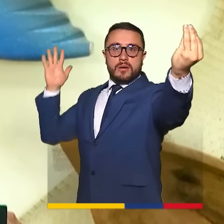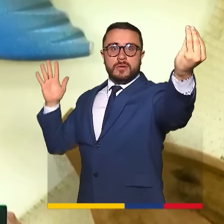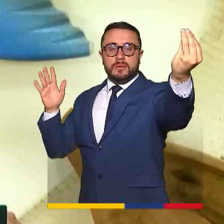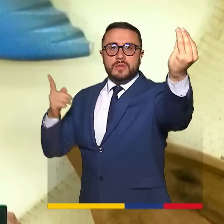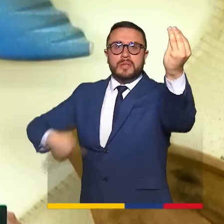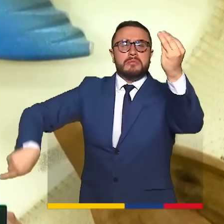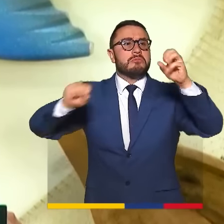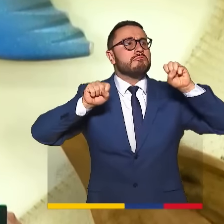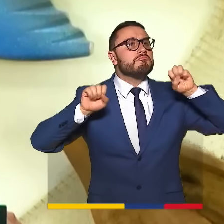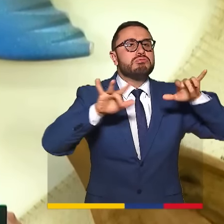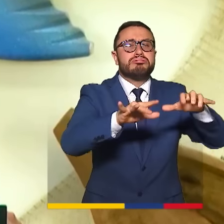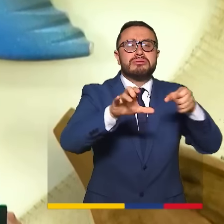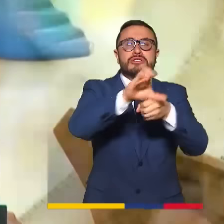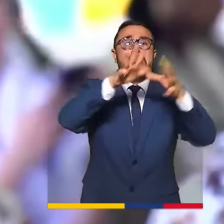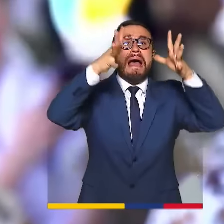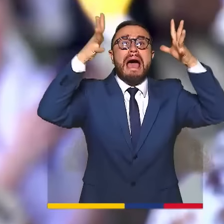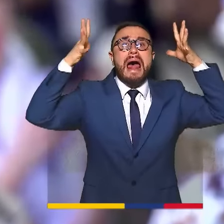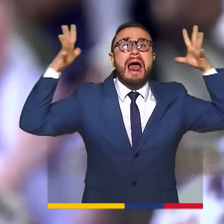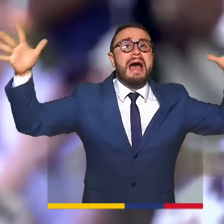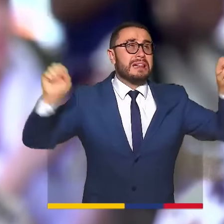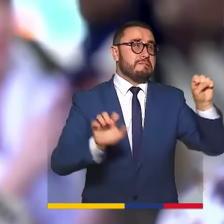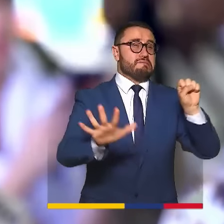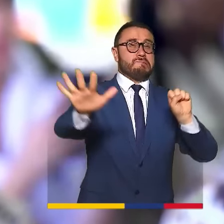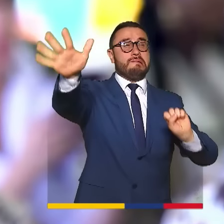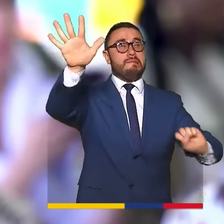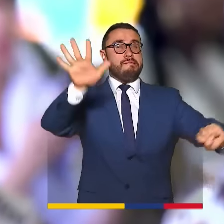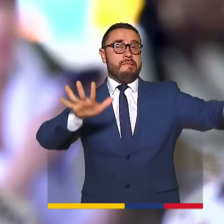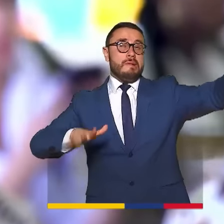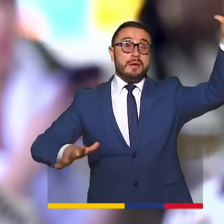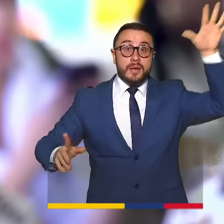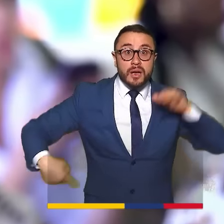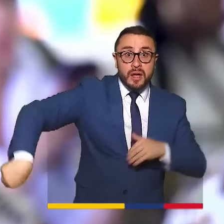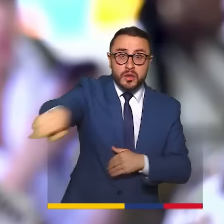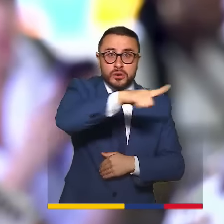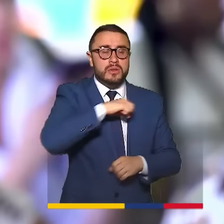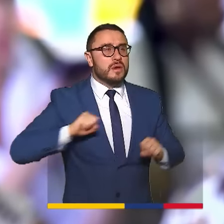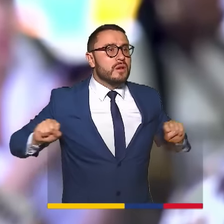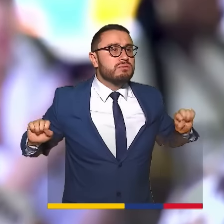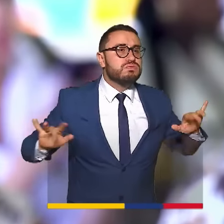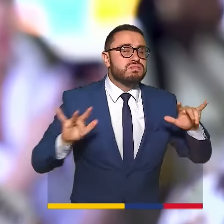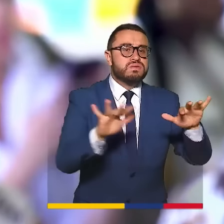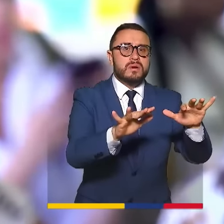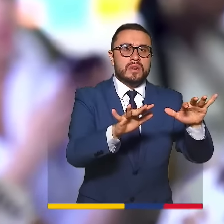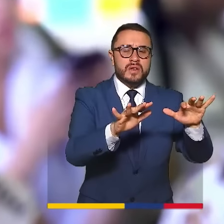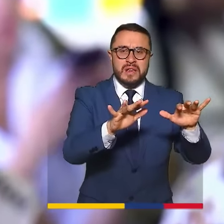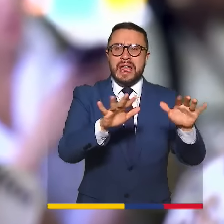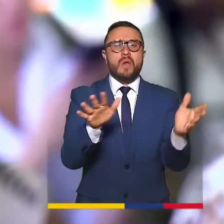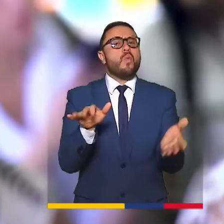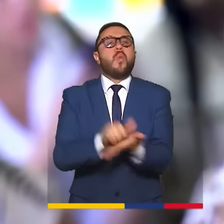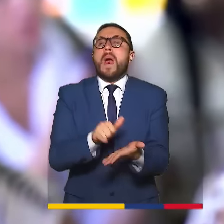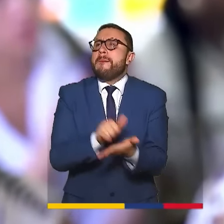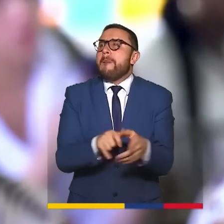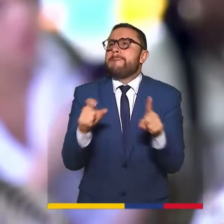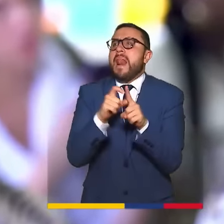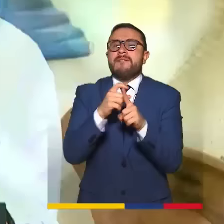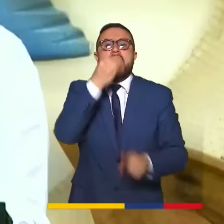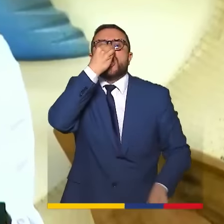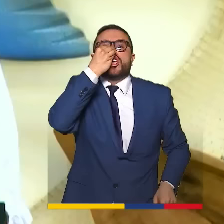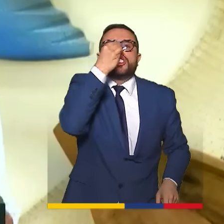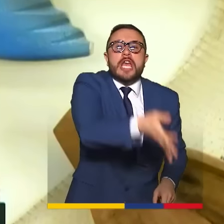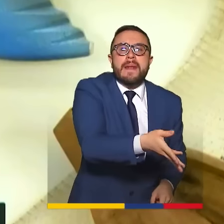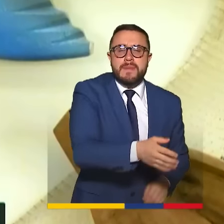los barrios populares, los desplazados, como los desechables, como